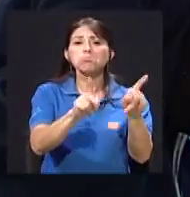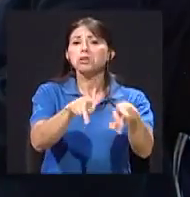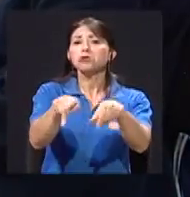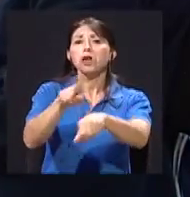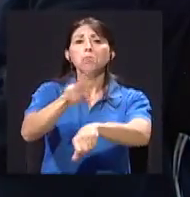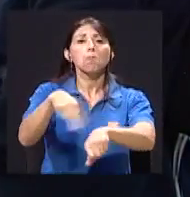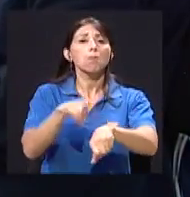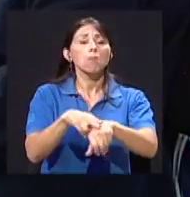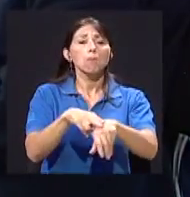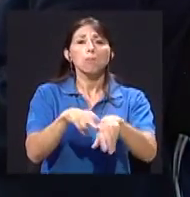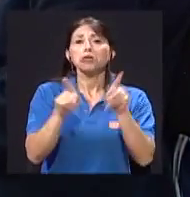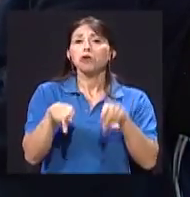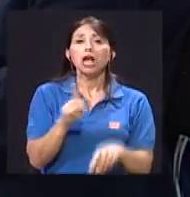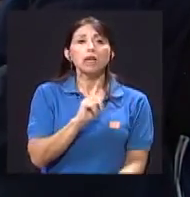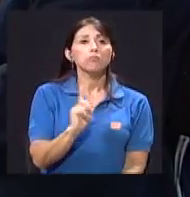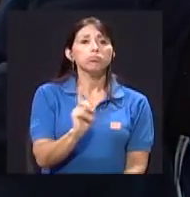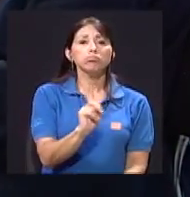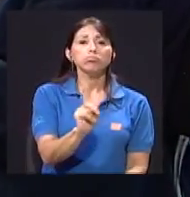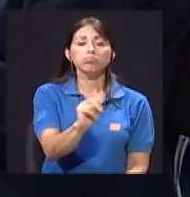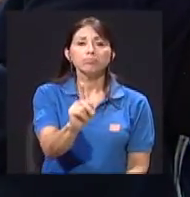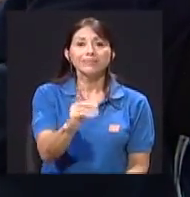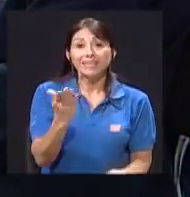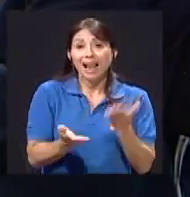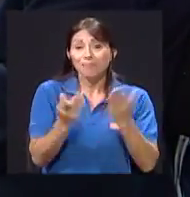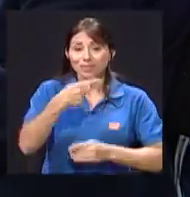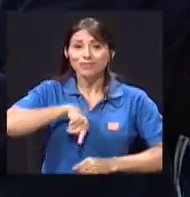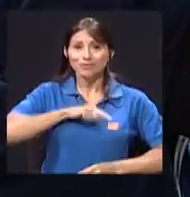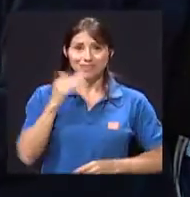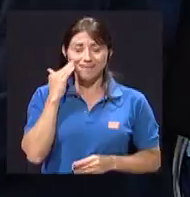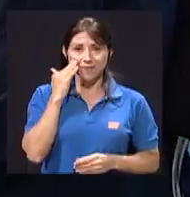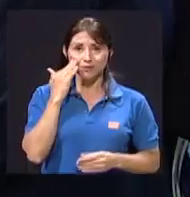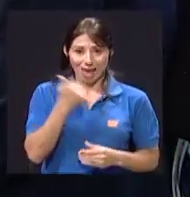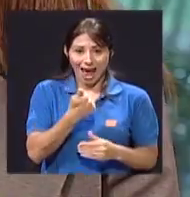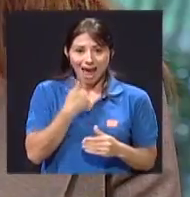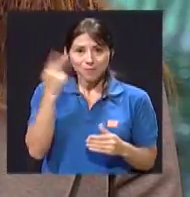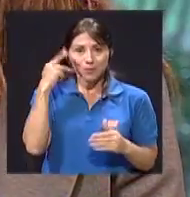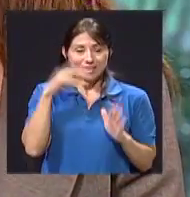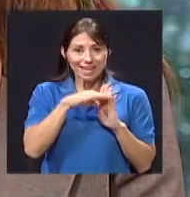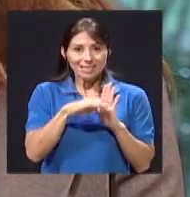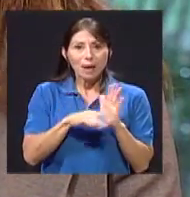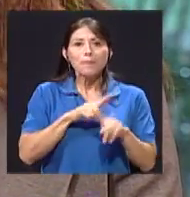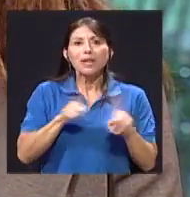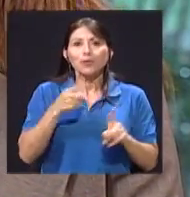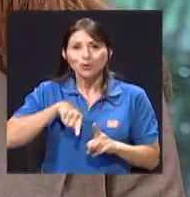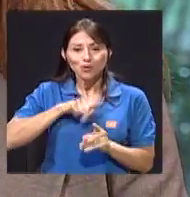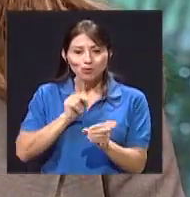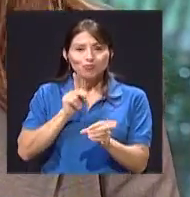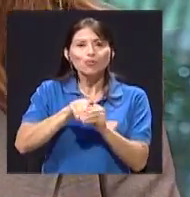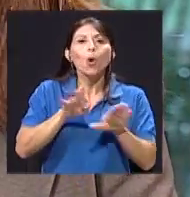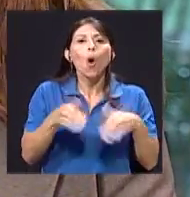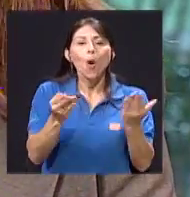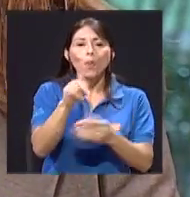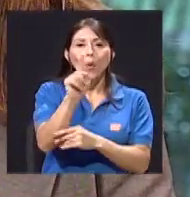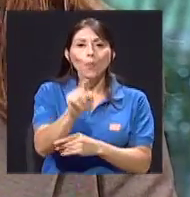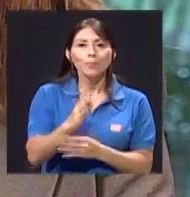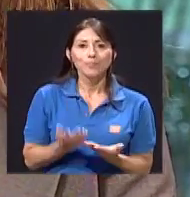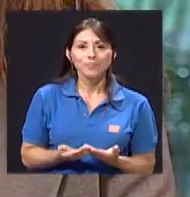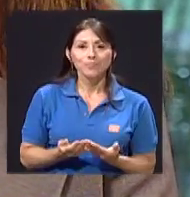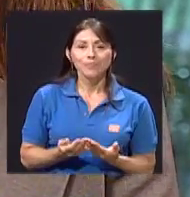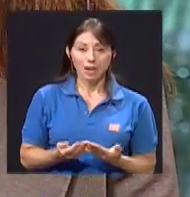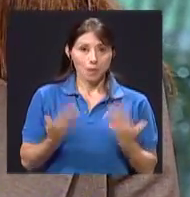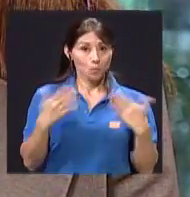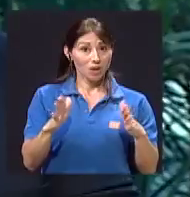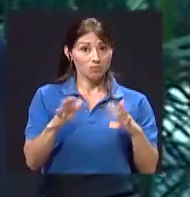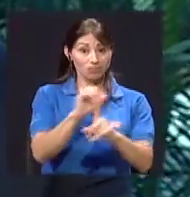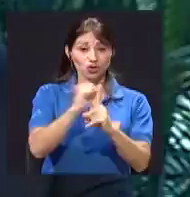pero ¿qué pasa con el ciudadano común, los que andamos en la calle, uh-huh. que tal vez sabemos que existen, pero cómo poder ser